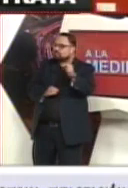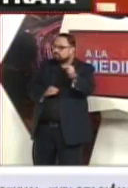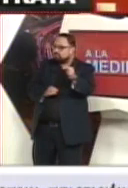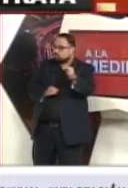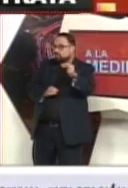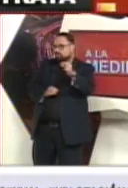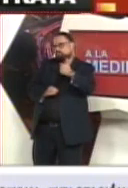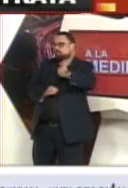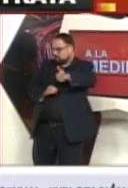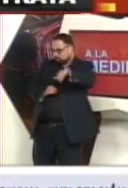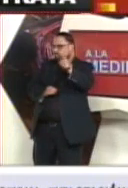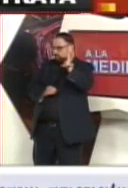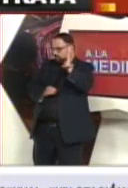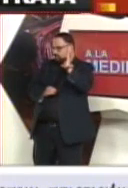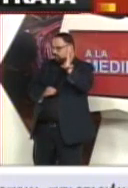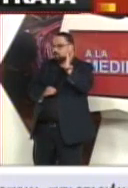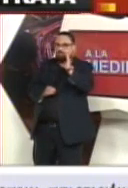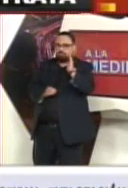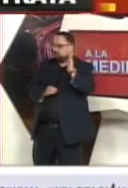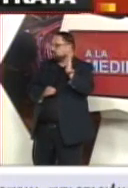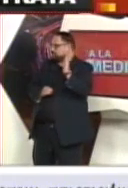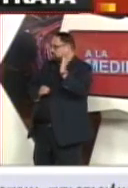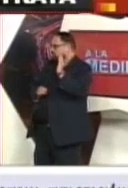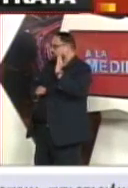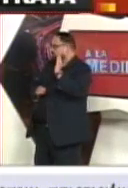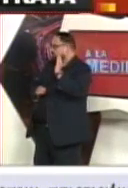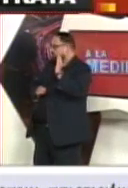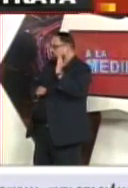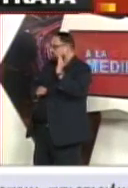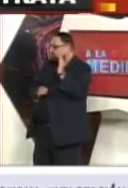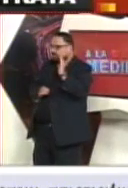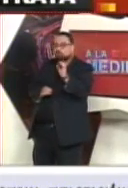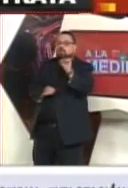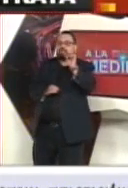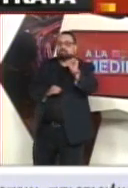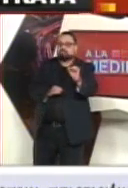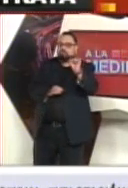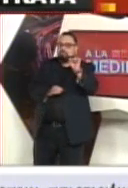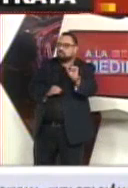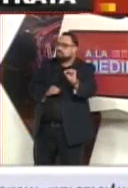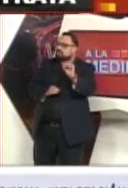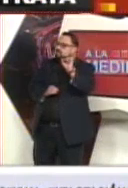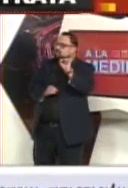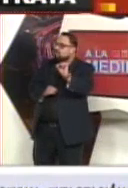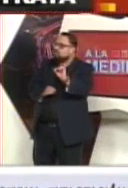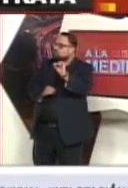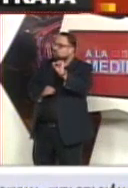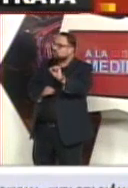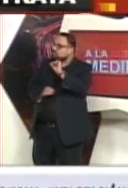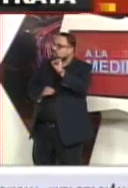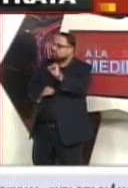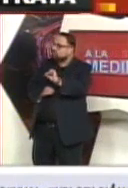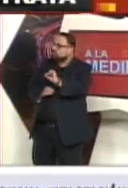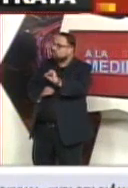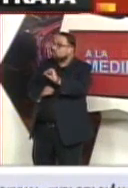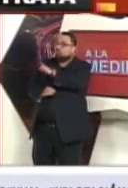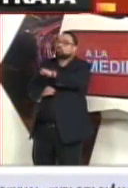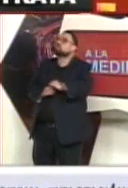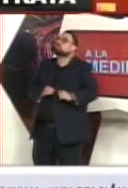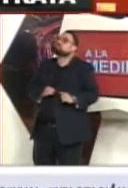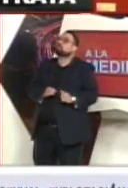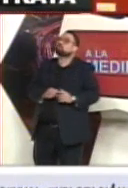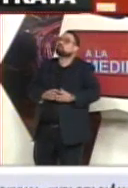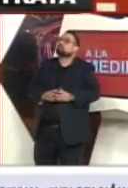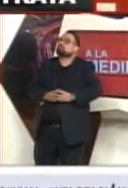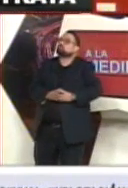de personas pueden ser muchísimas más prevé a 27 millones de personas es demasiado que están sometidas a la esclavitud del siglo 21